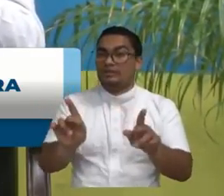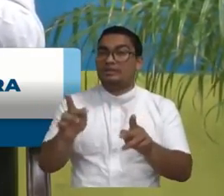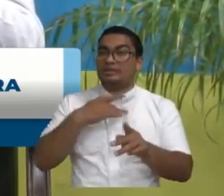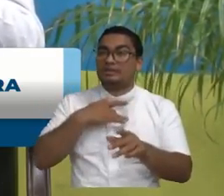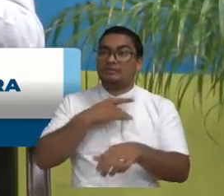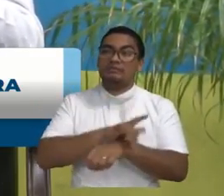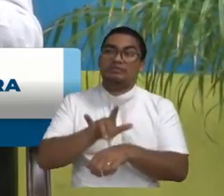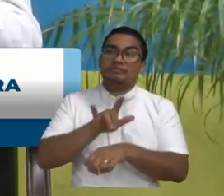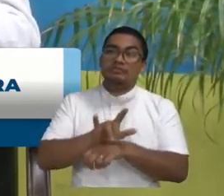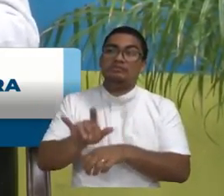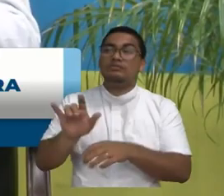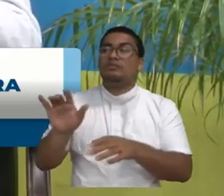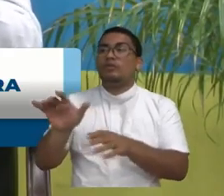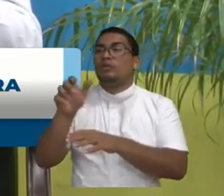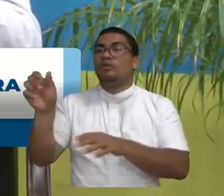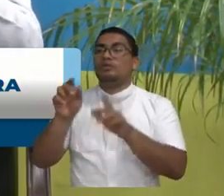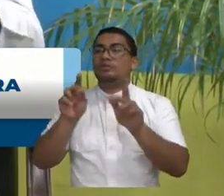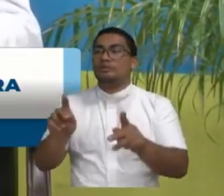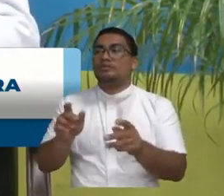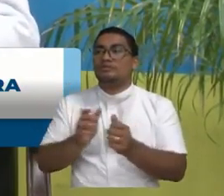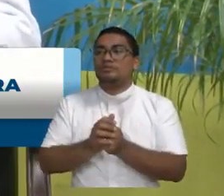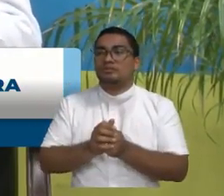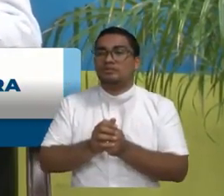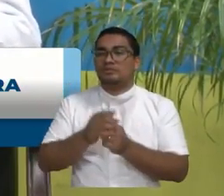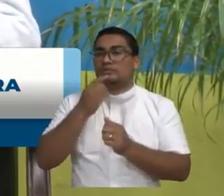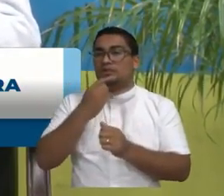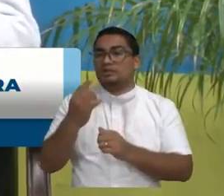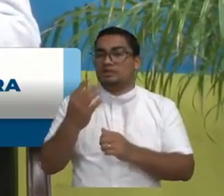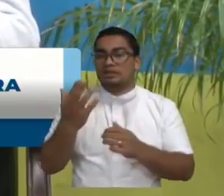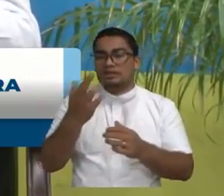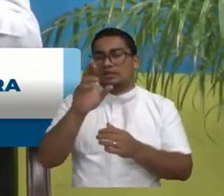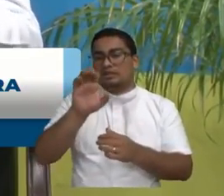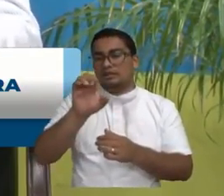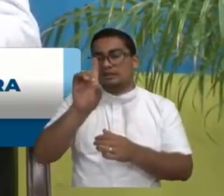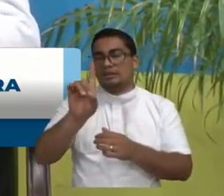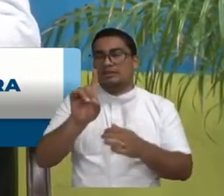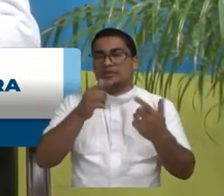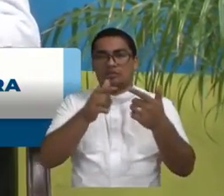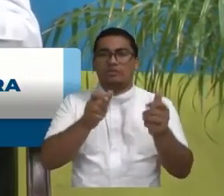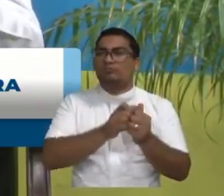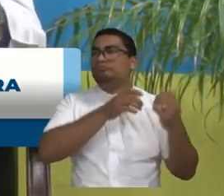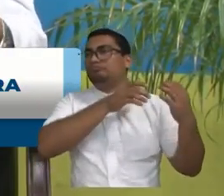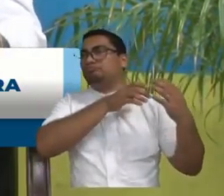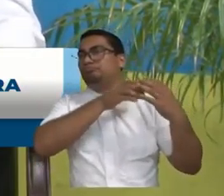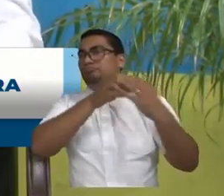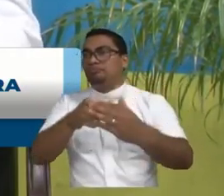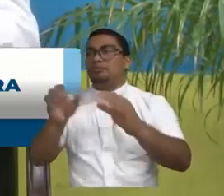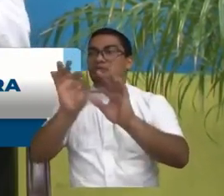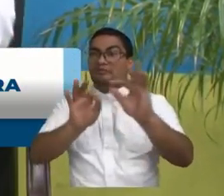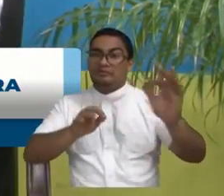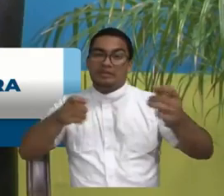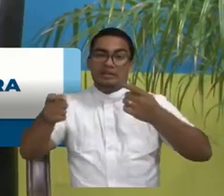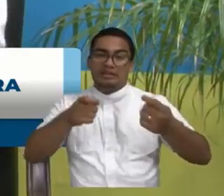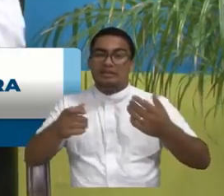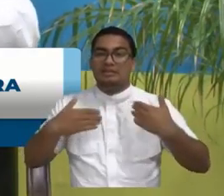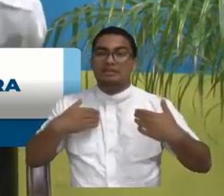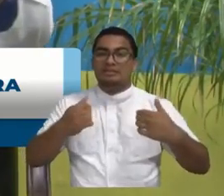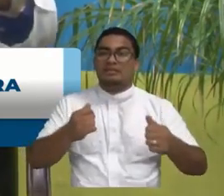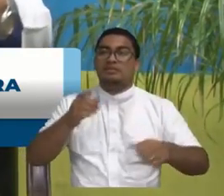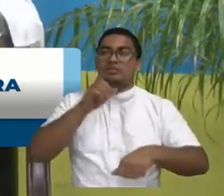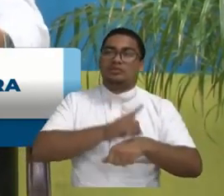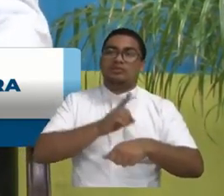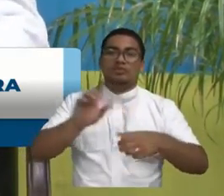hacer búsqueda activa de casos. Inmediatamente se activa toda la red ahí y hacemos una feria de salud y llegamos de dermatología, llega medicina,